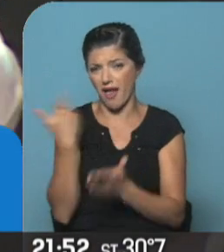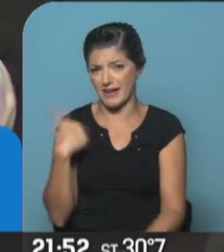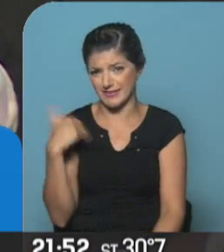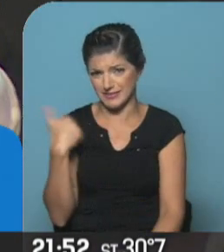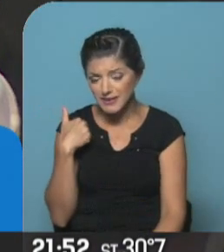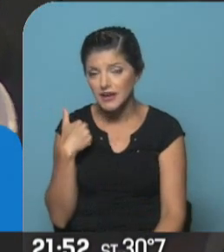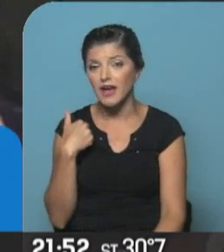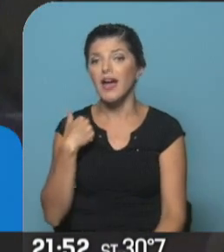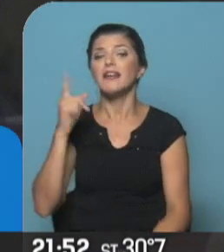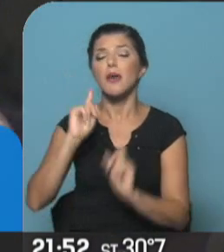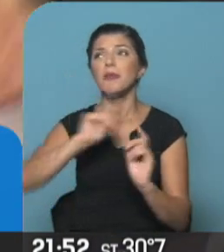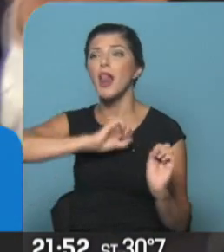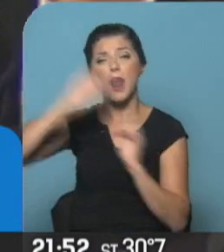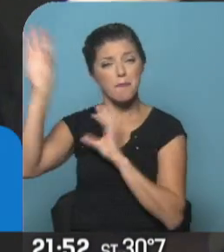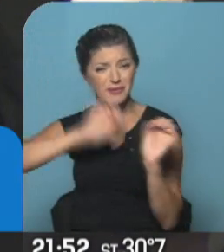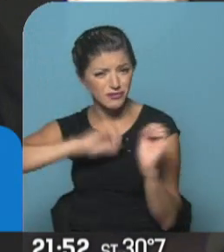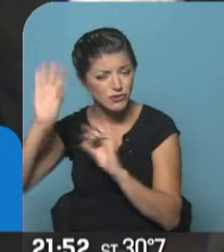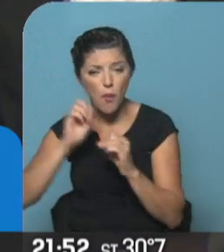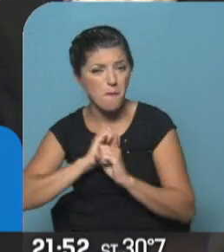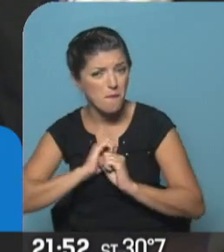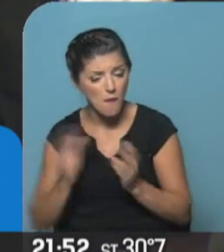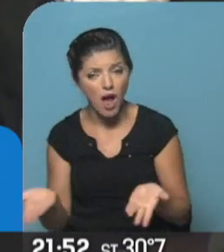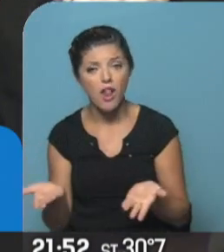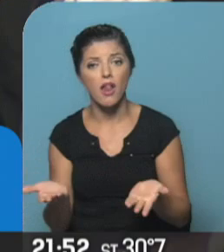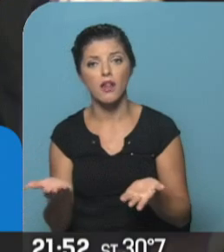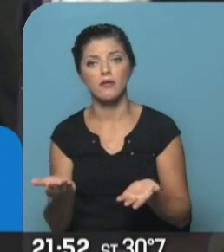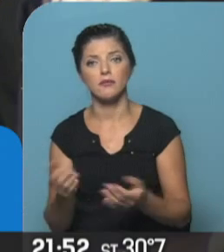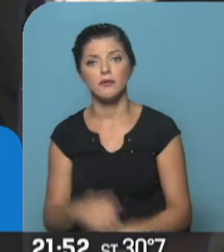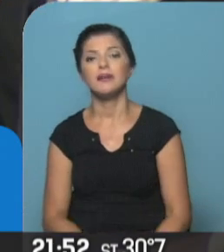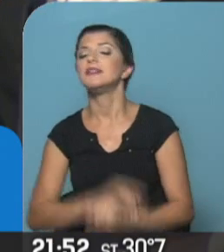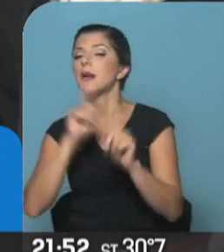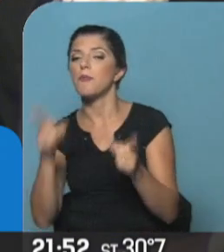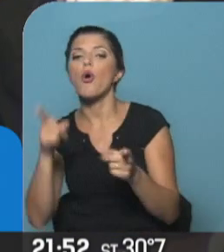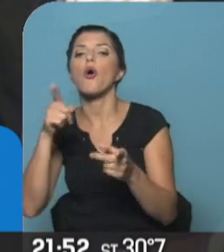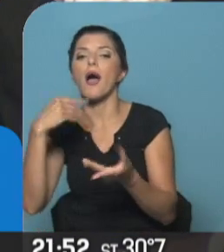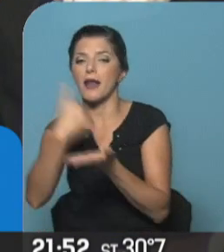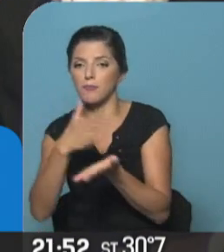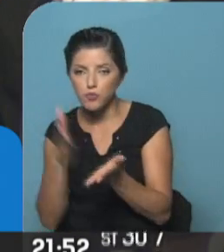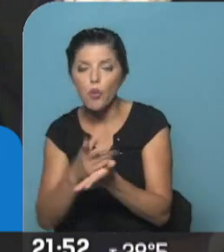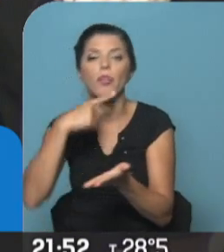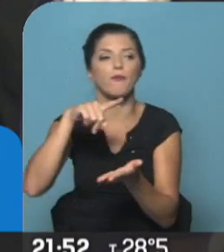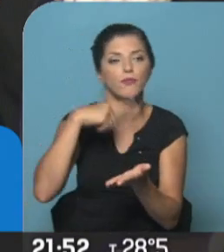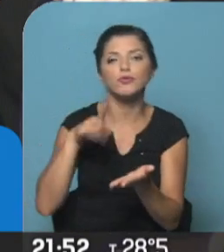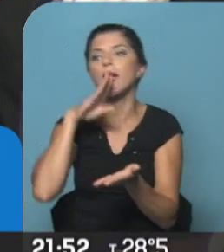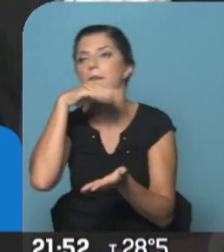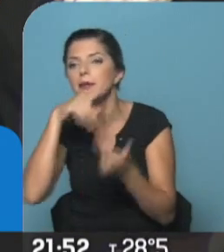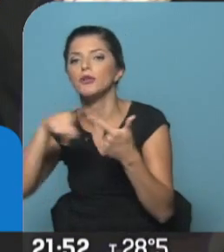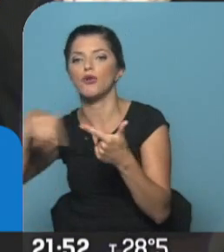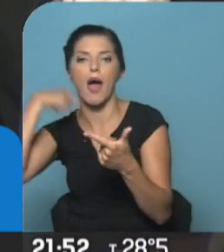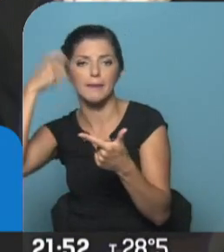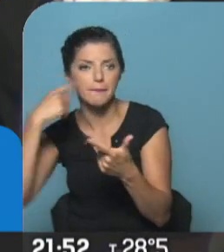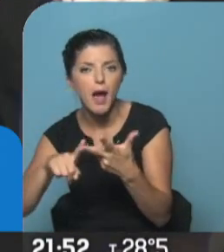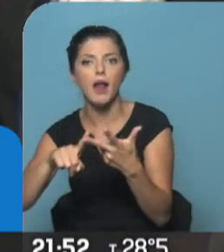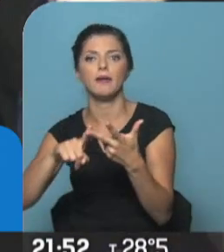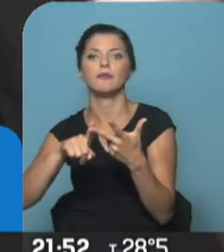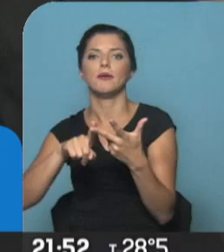las exportaciones argentinas y ni a la vitivinicultura, ni a la fruticultura, ni a la ganadería, ni a la